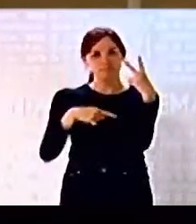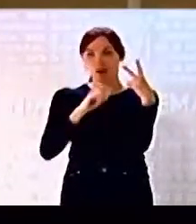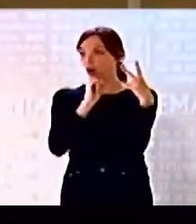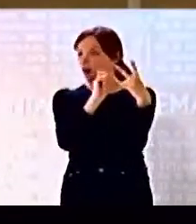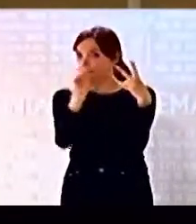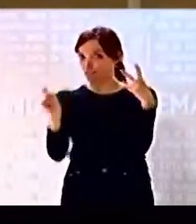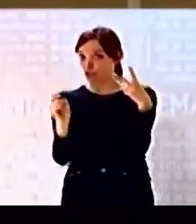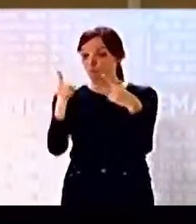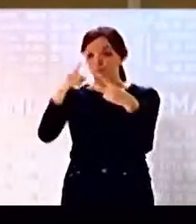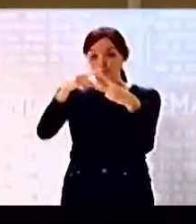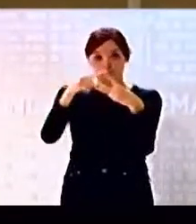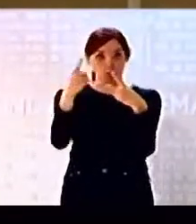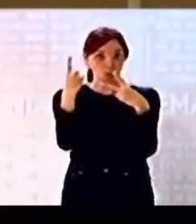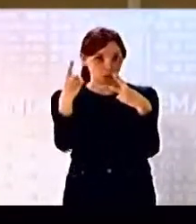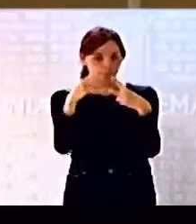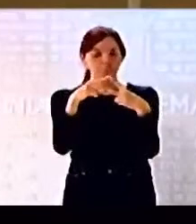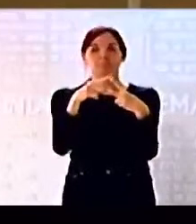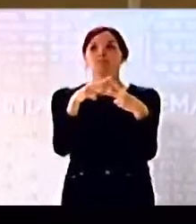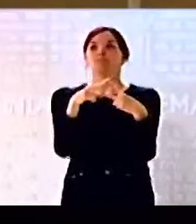Una,